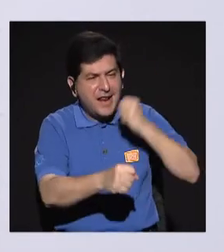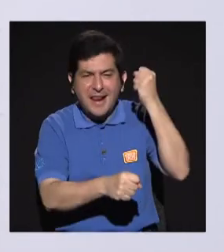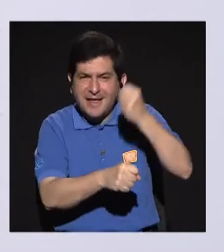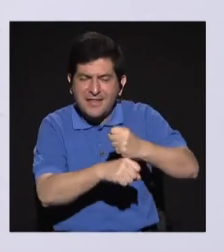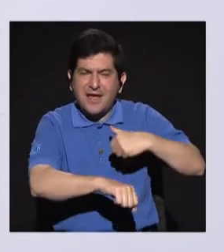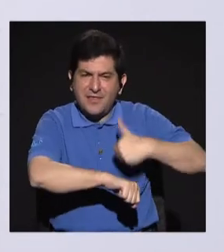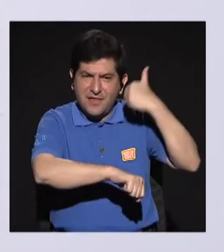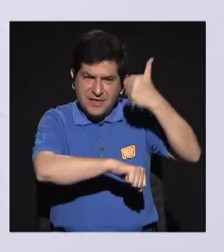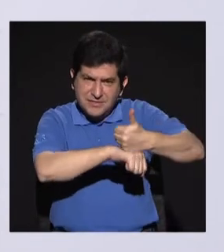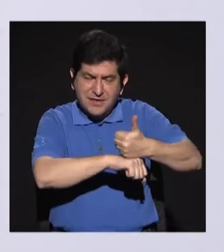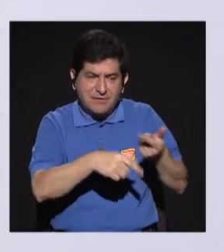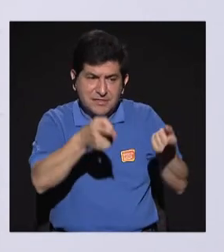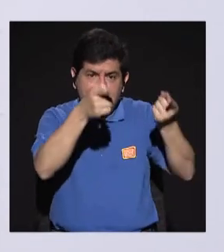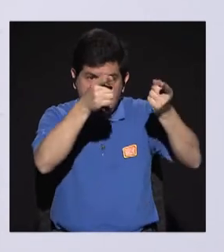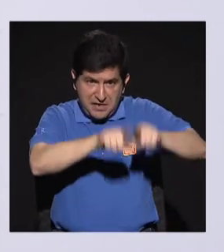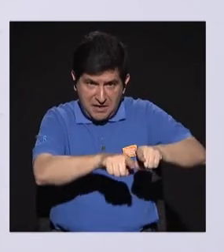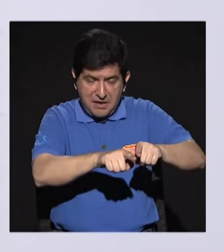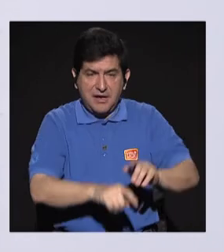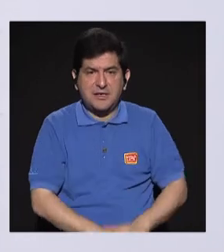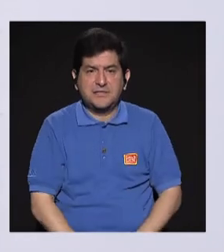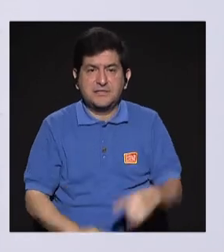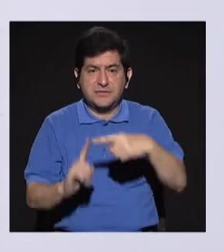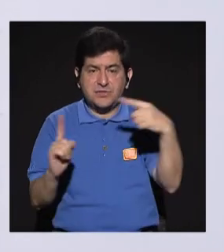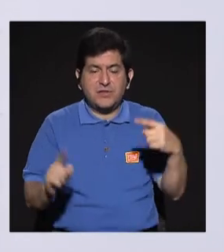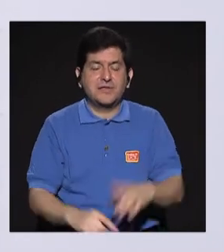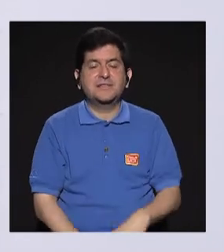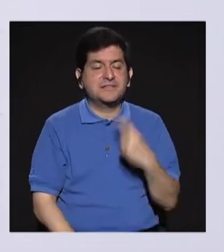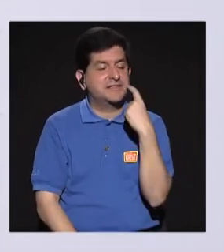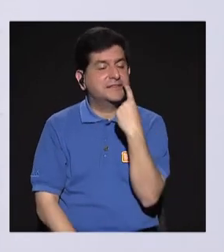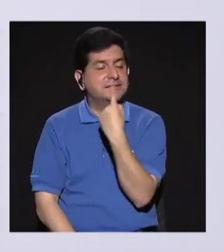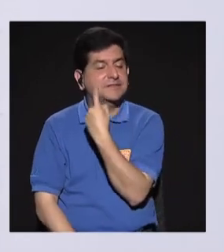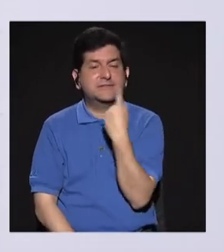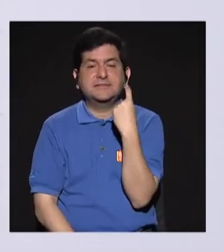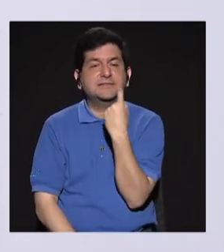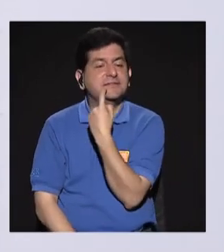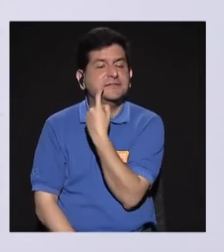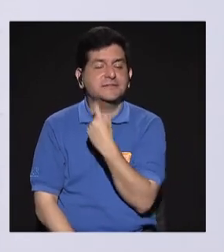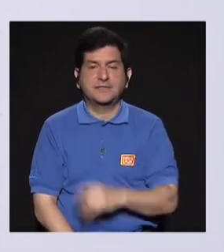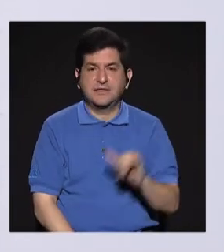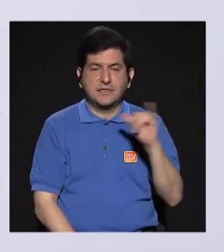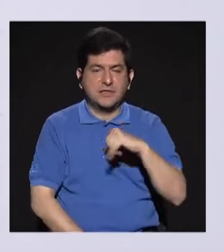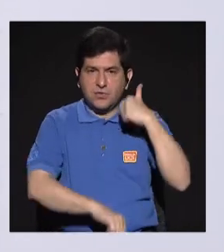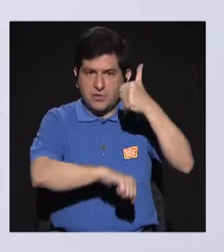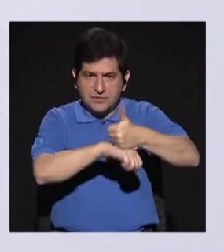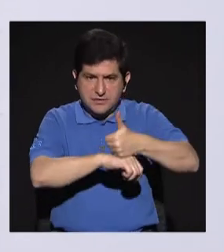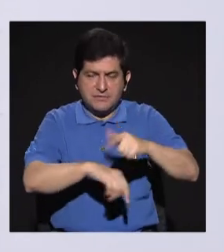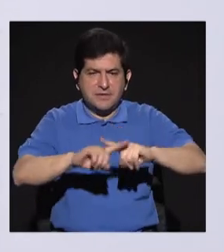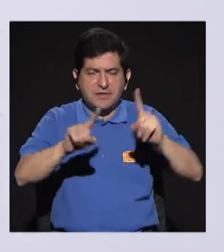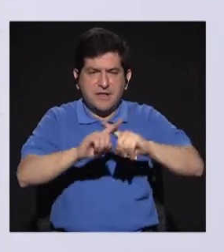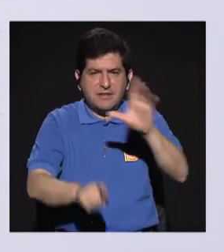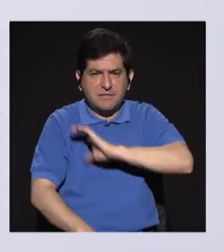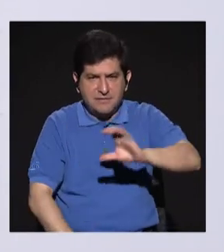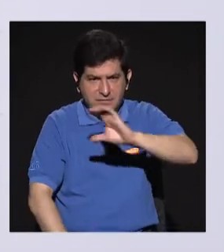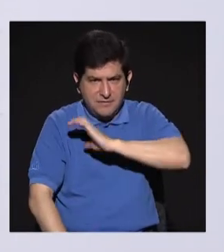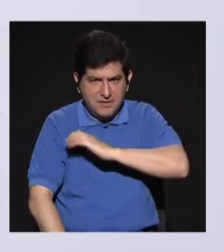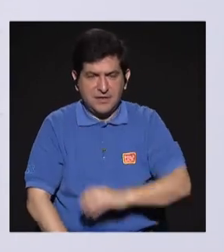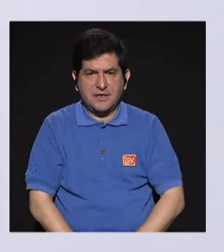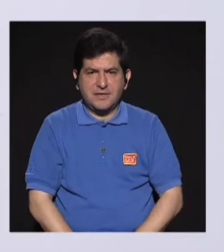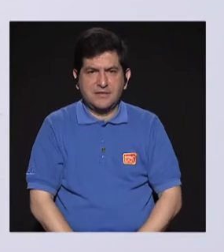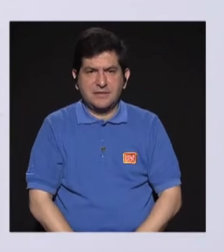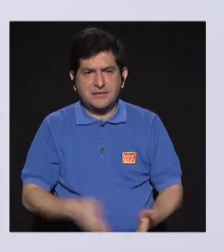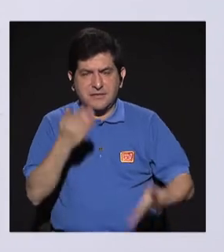la edad puede ser determinada en este caso fue determinada a partir de los dientes pero también se determina por otras